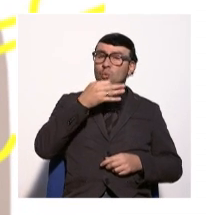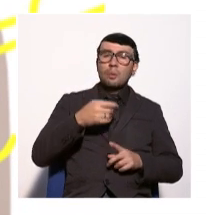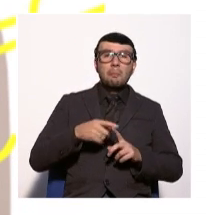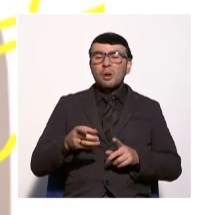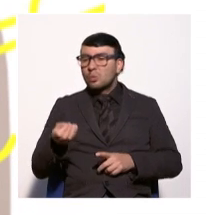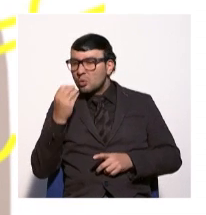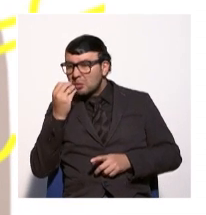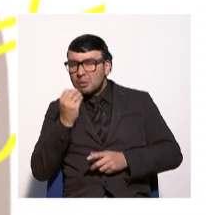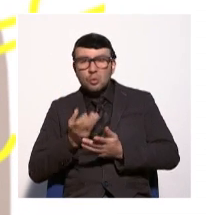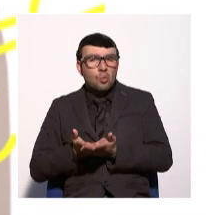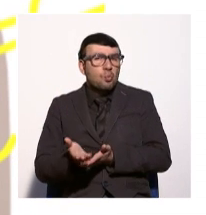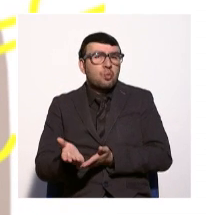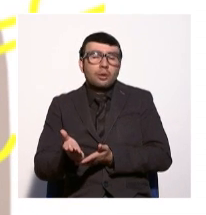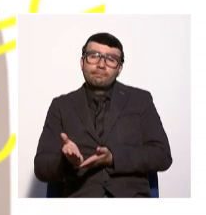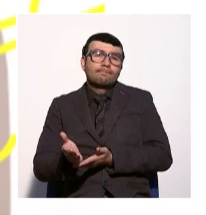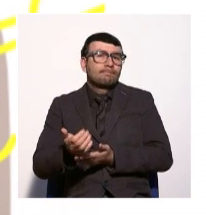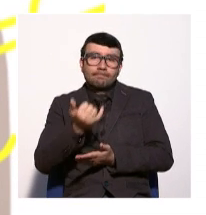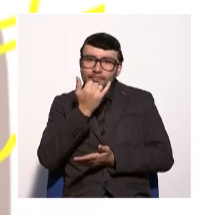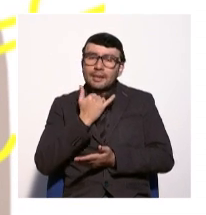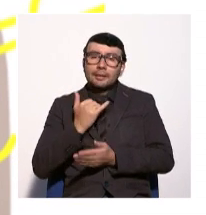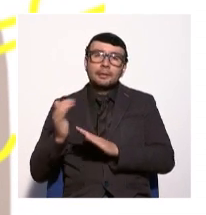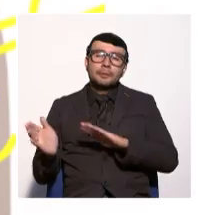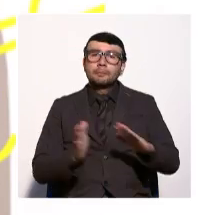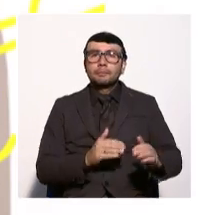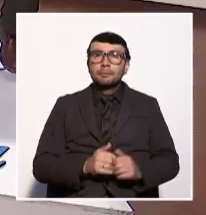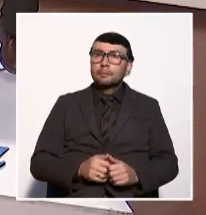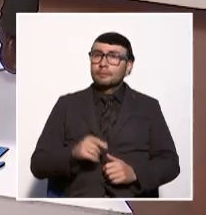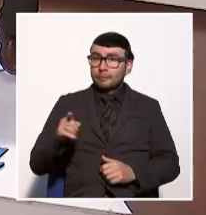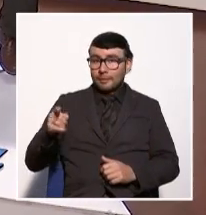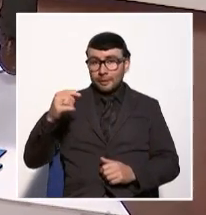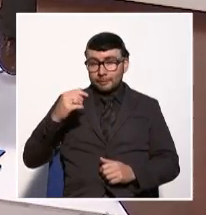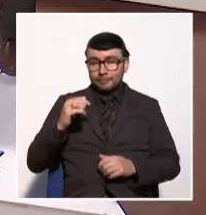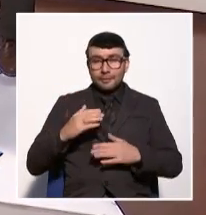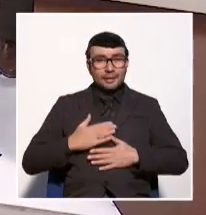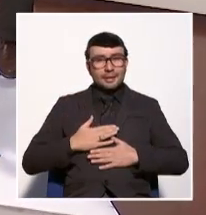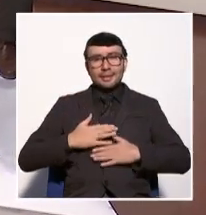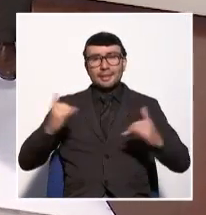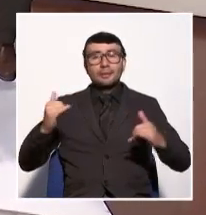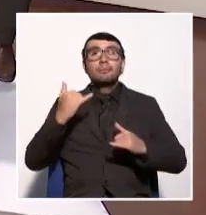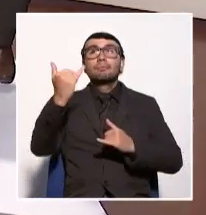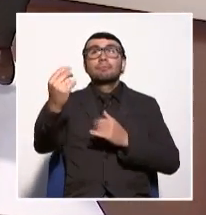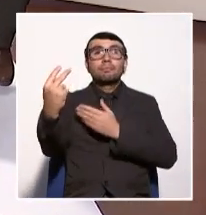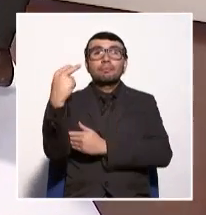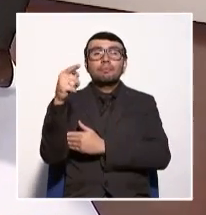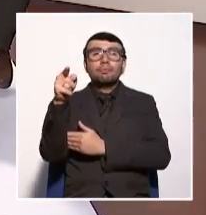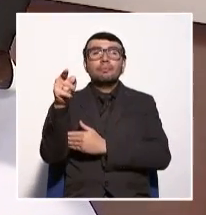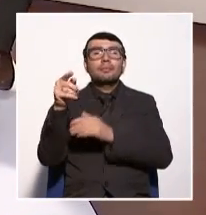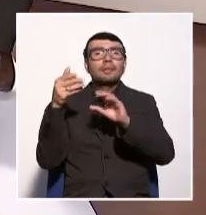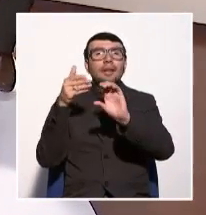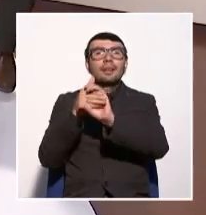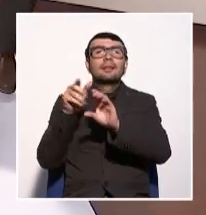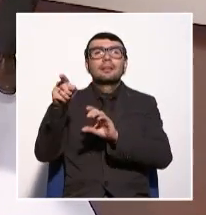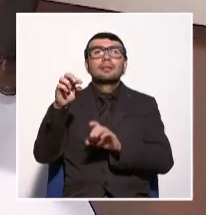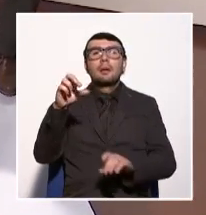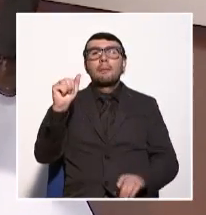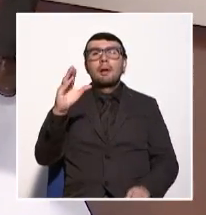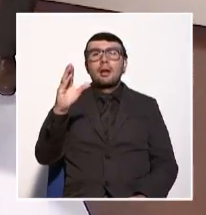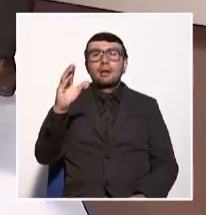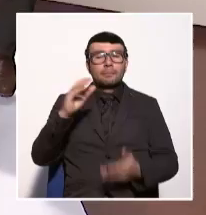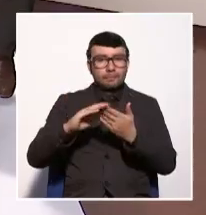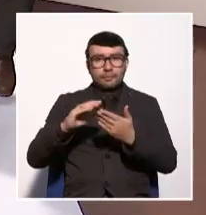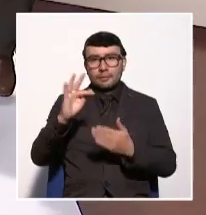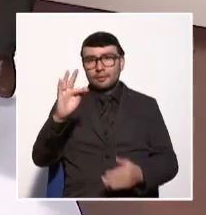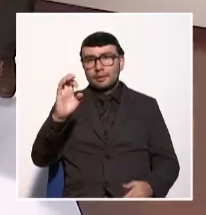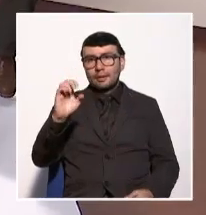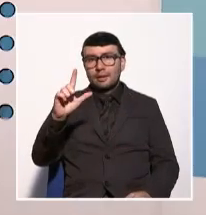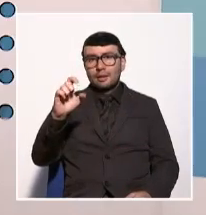si están tomando este tipo de alimentos saludos a toda la audiencia que a través de telepacífico este programa a todos los días al mediodía y los fines de